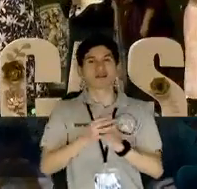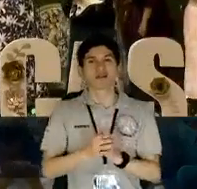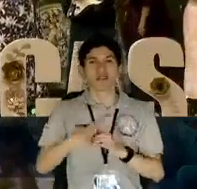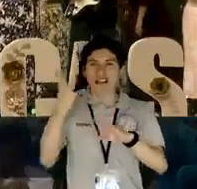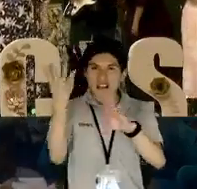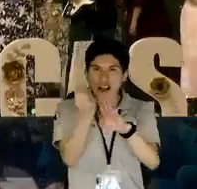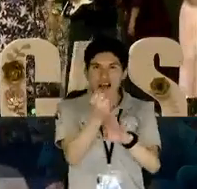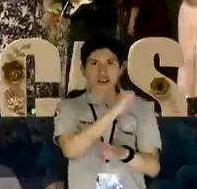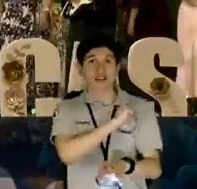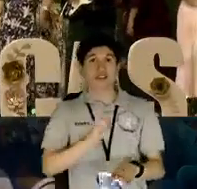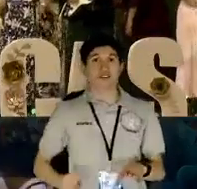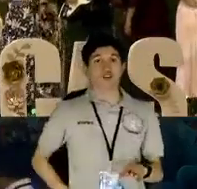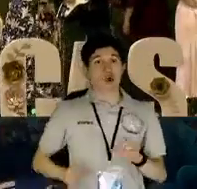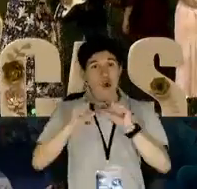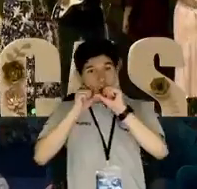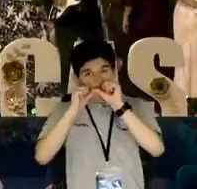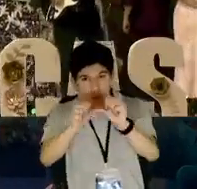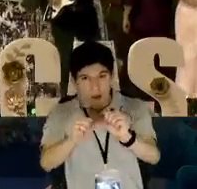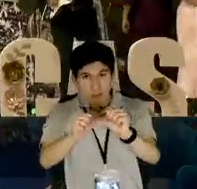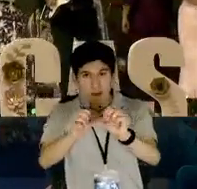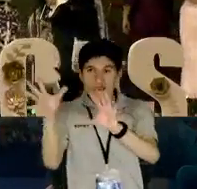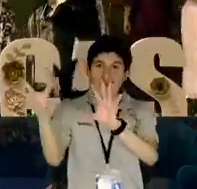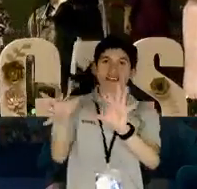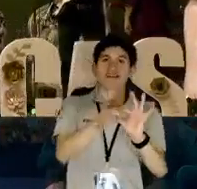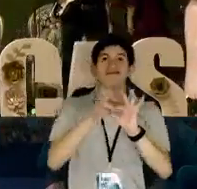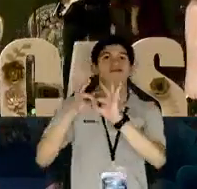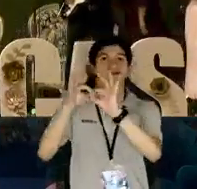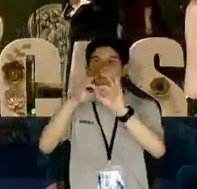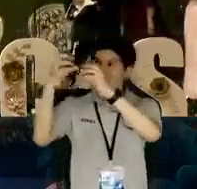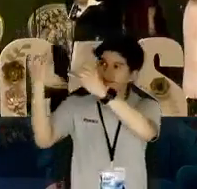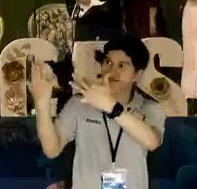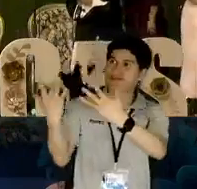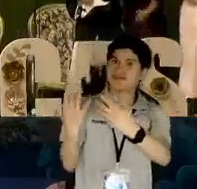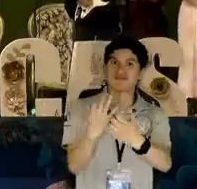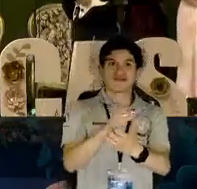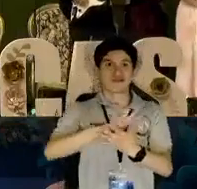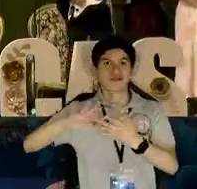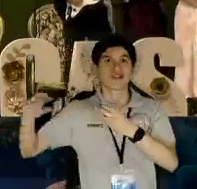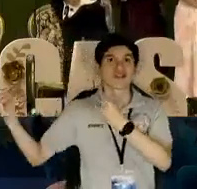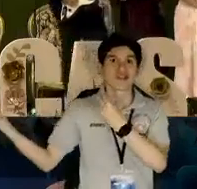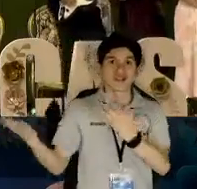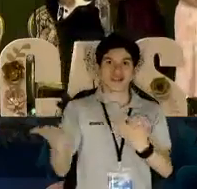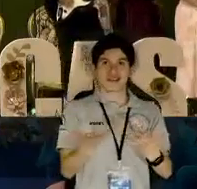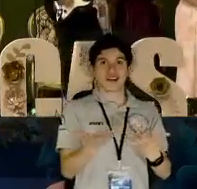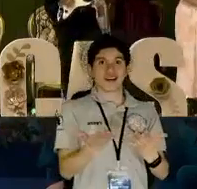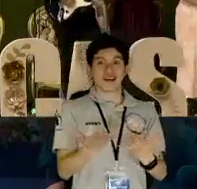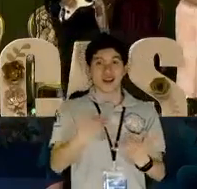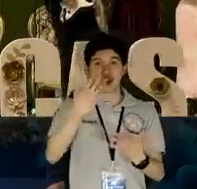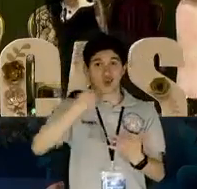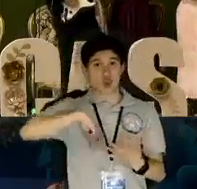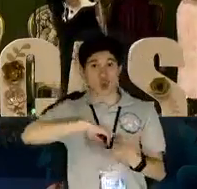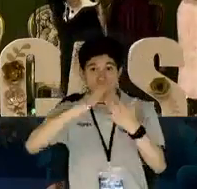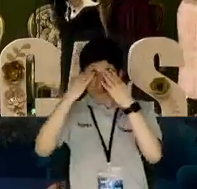Señor permanecemos en la unidad del Espíritu. Que no se nos olvide.